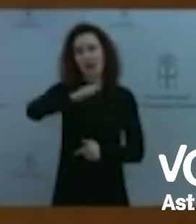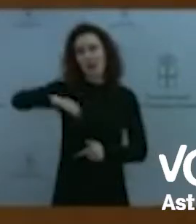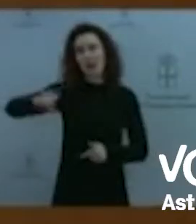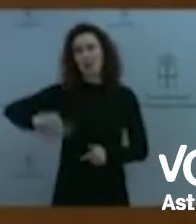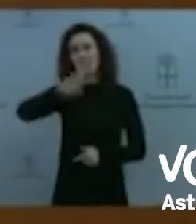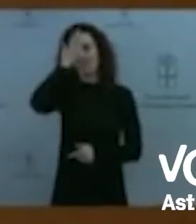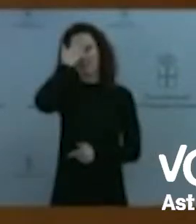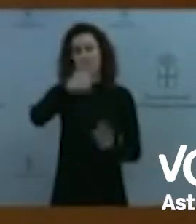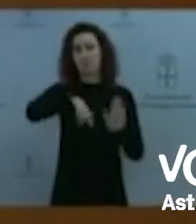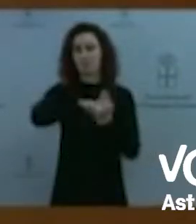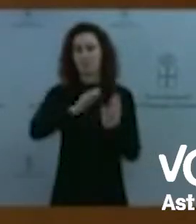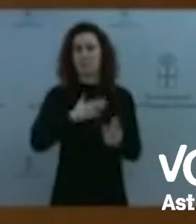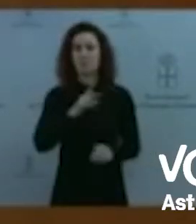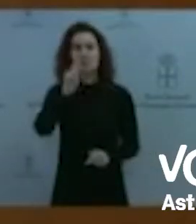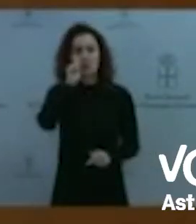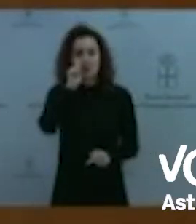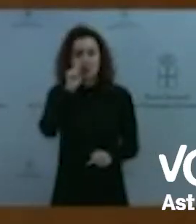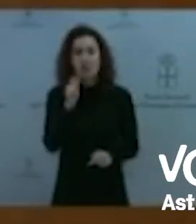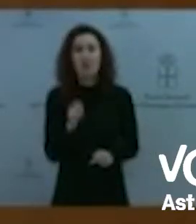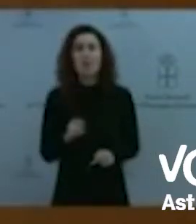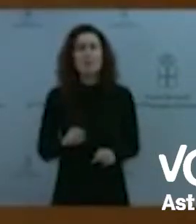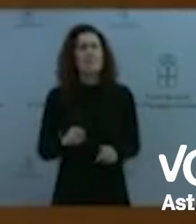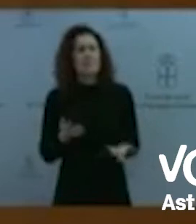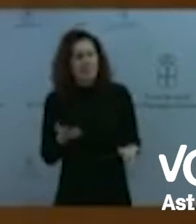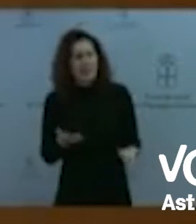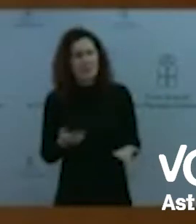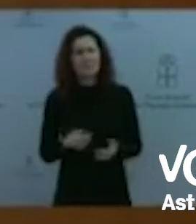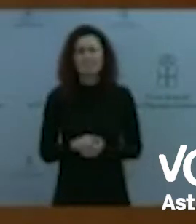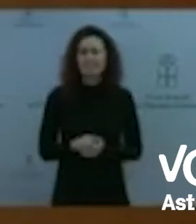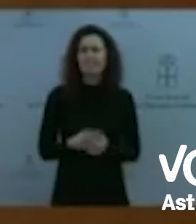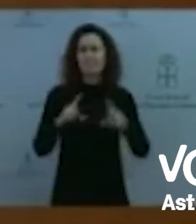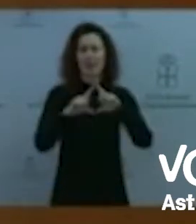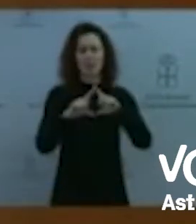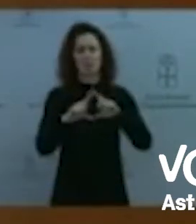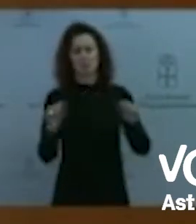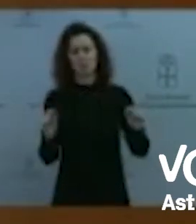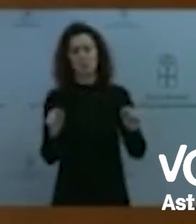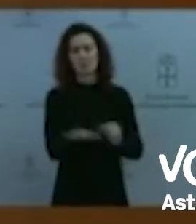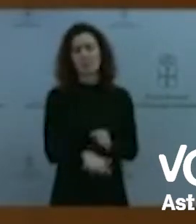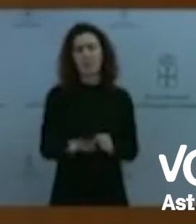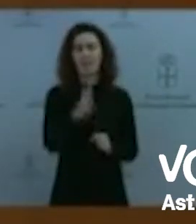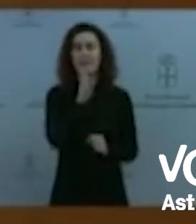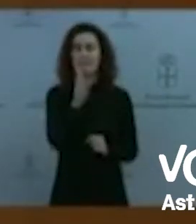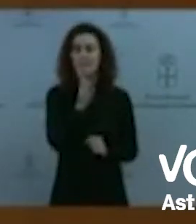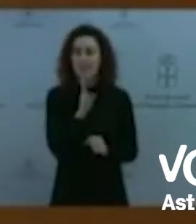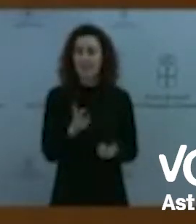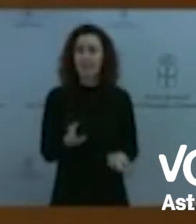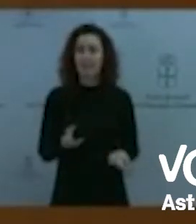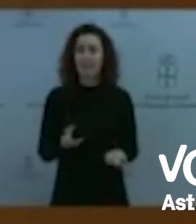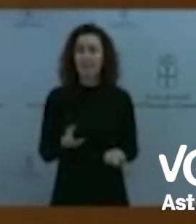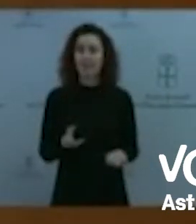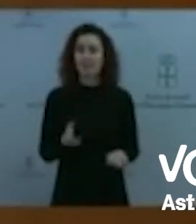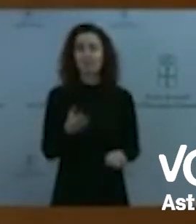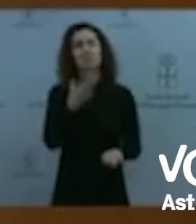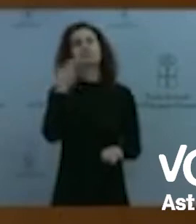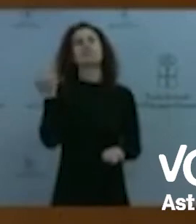No sé si son conscientes que los españoles ya saben que Asturias es una zona verde, es una zona que ha presumido de ese paraíso natural durante mucho tiempo